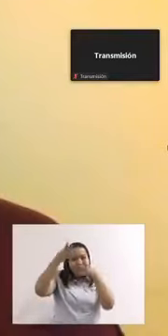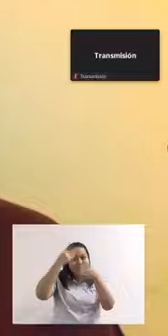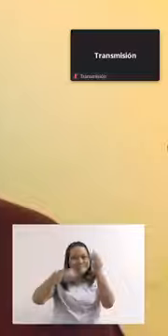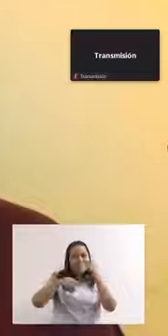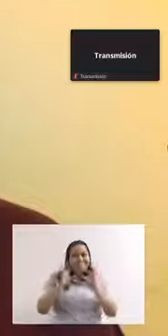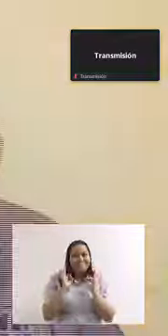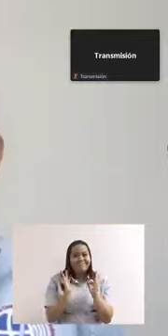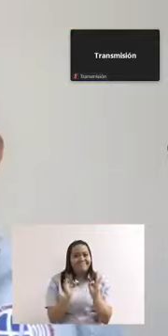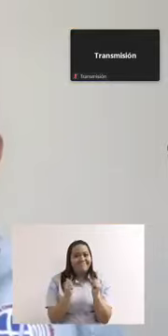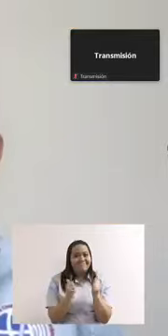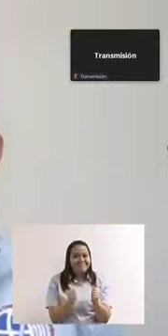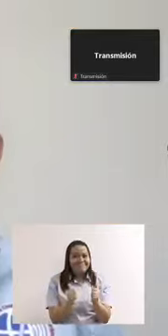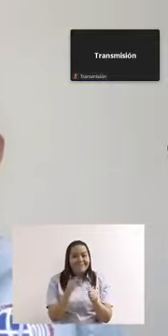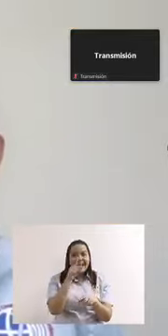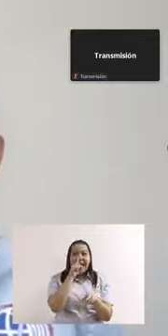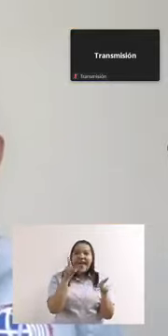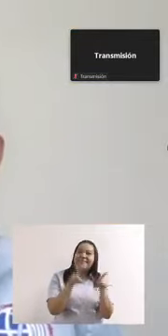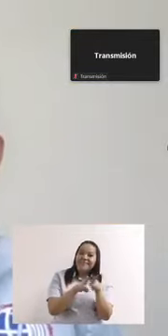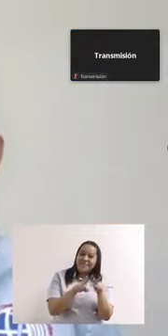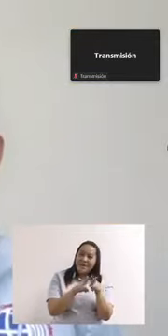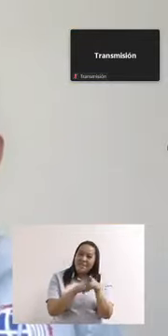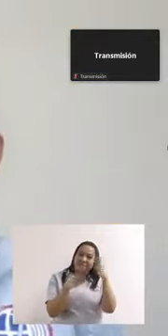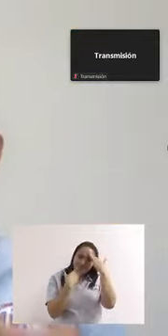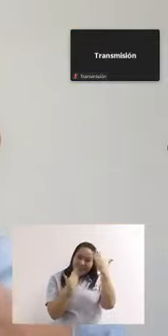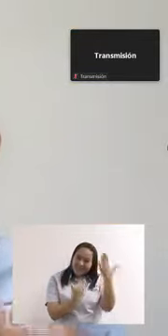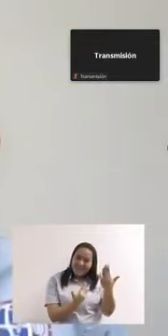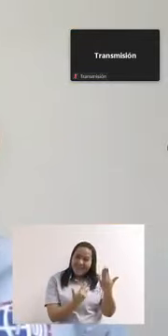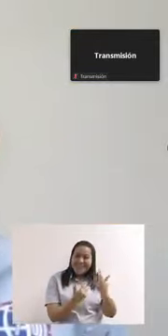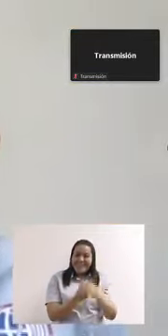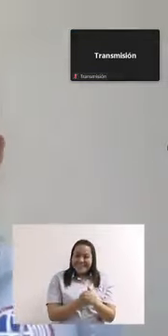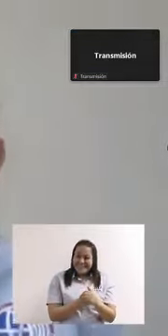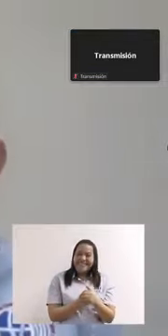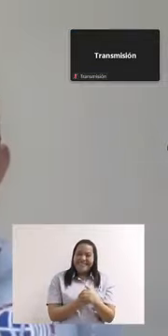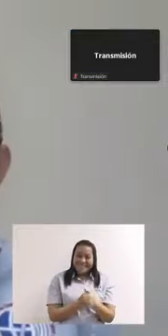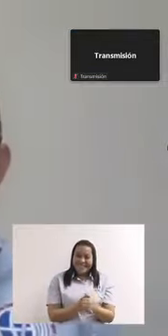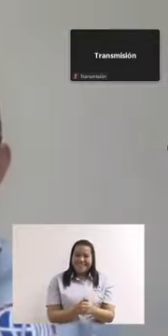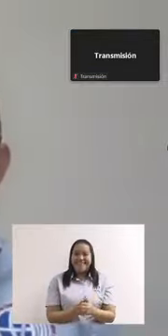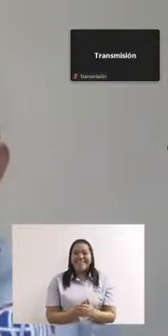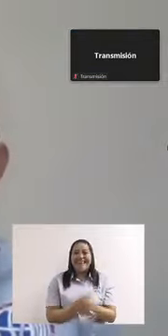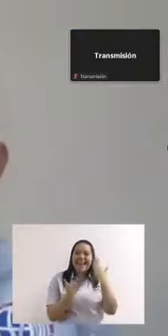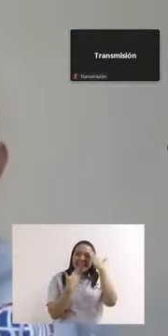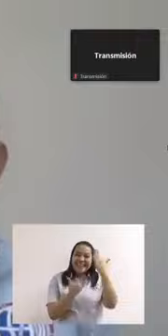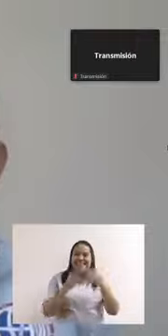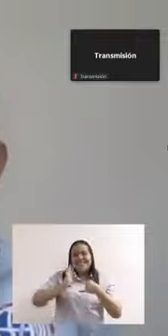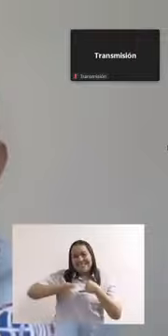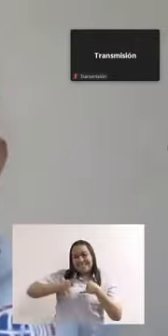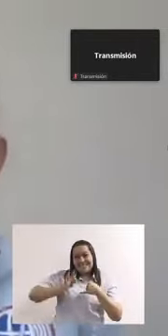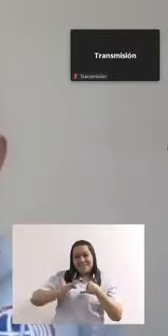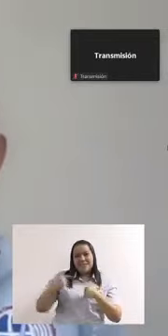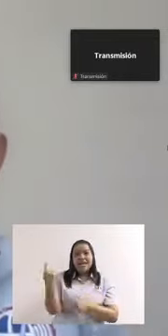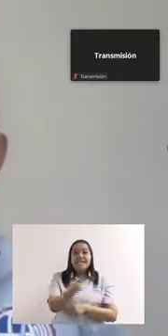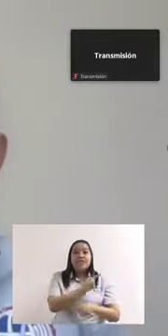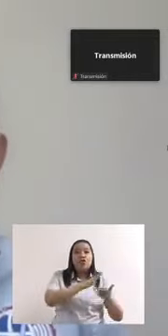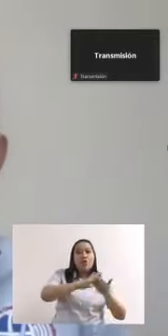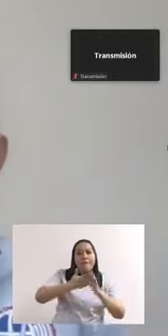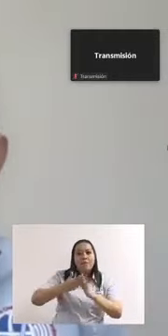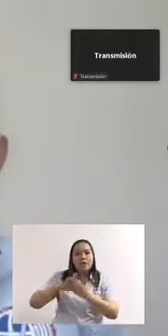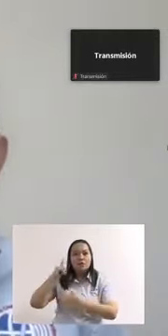Y también muchas gracias a la intérprete, me uno a agradecerle, muchas gracias, y a toda la comunidad sorda que nos